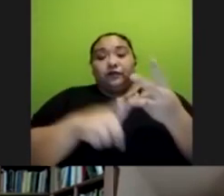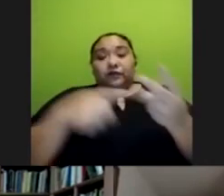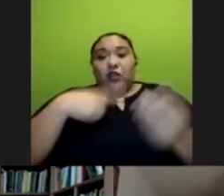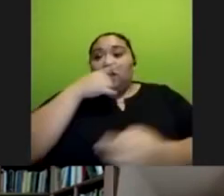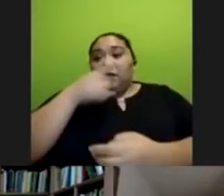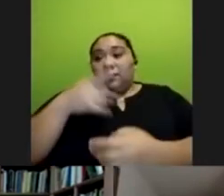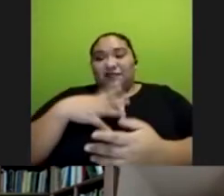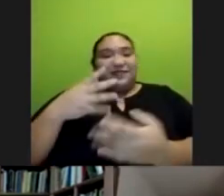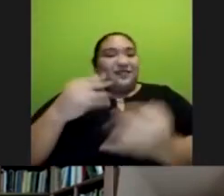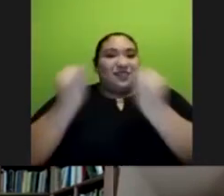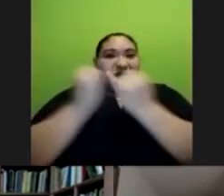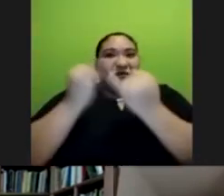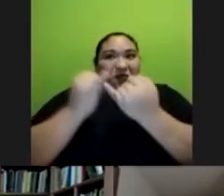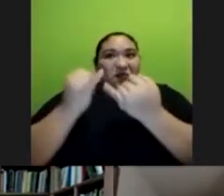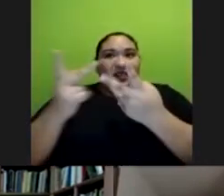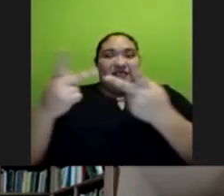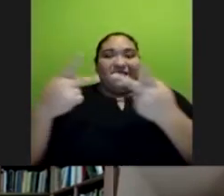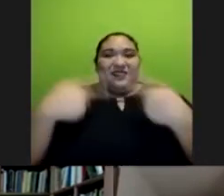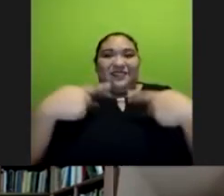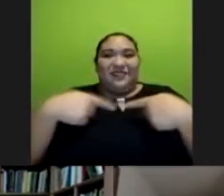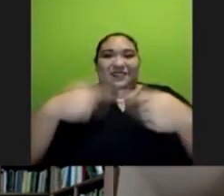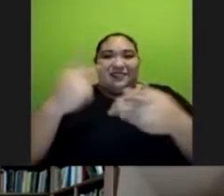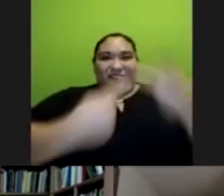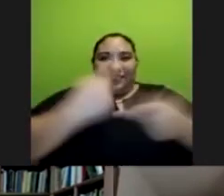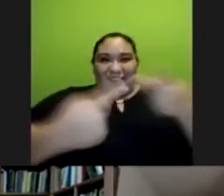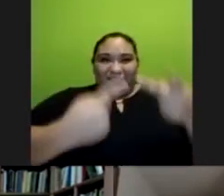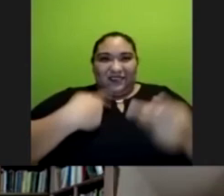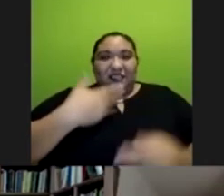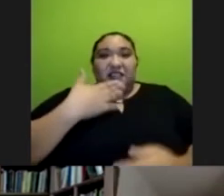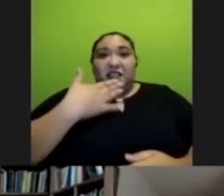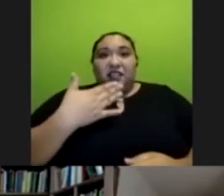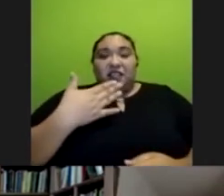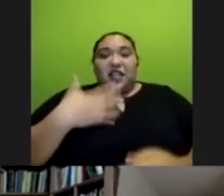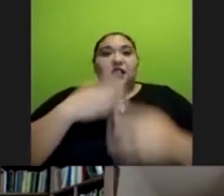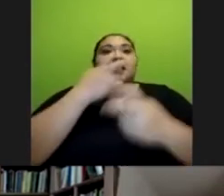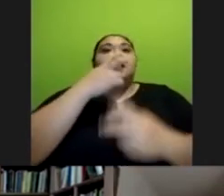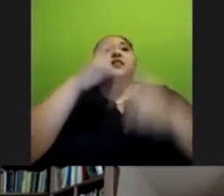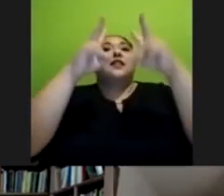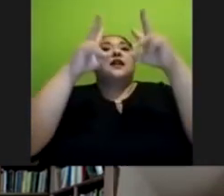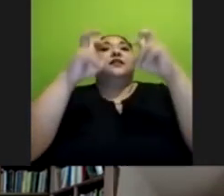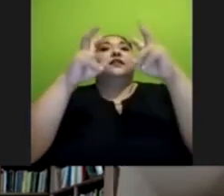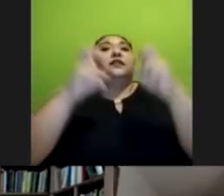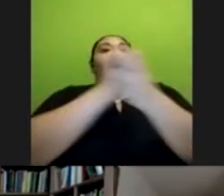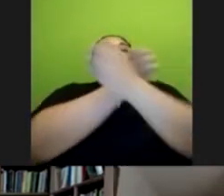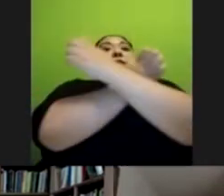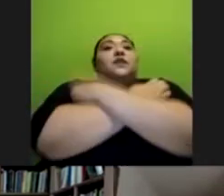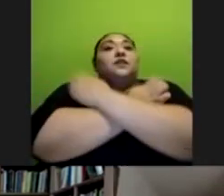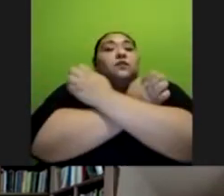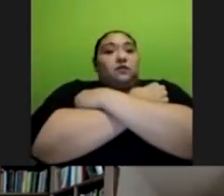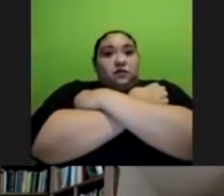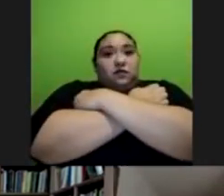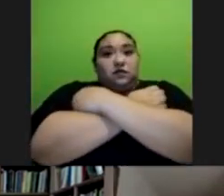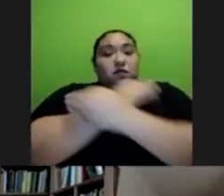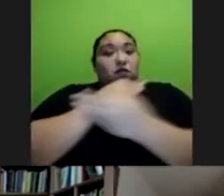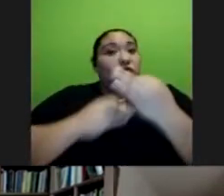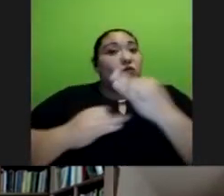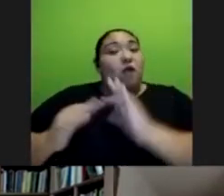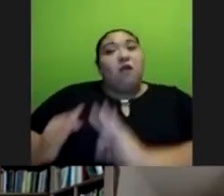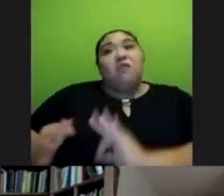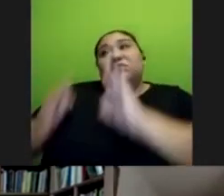asistentes, es el tema educativo. La lucha contra la discriminación, es cierto, es una